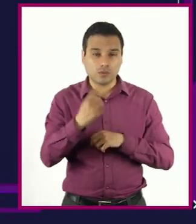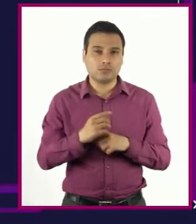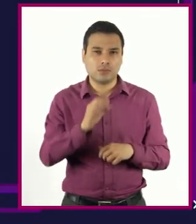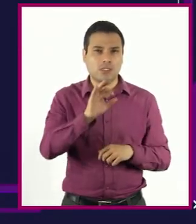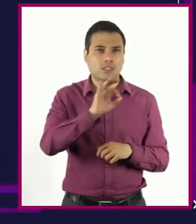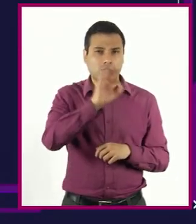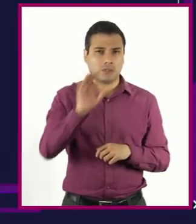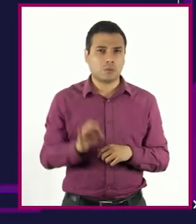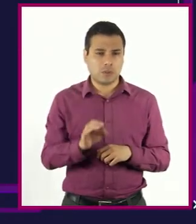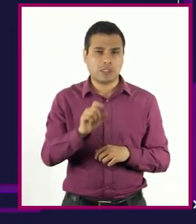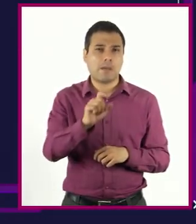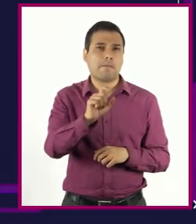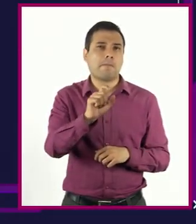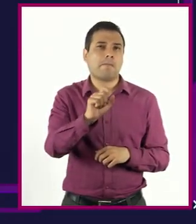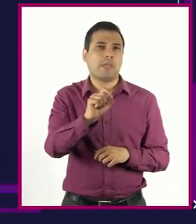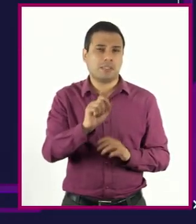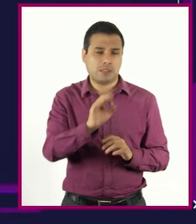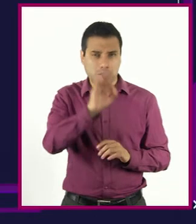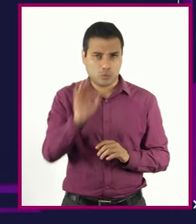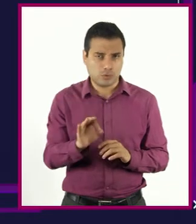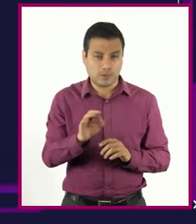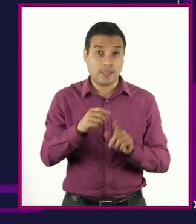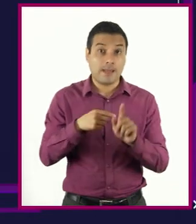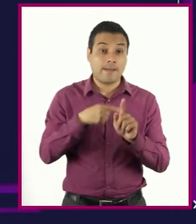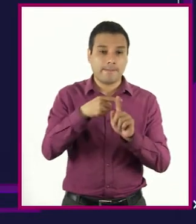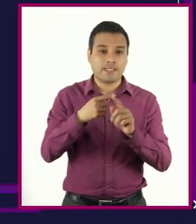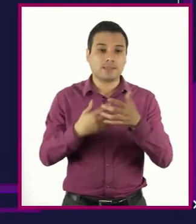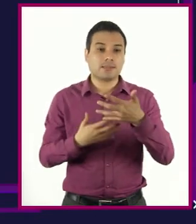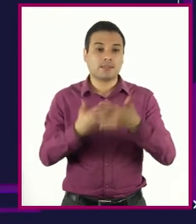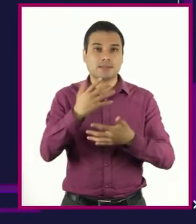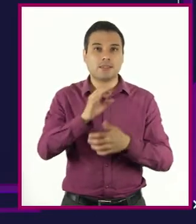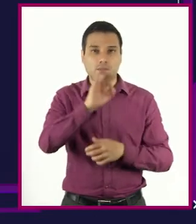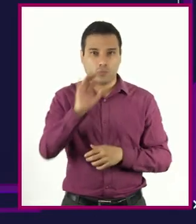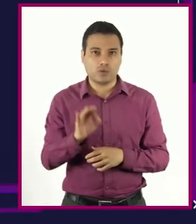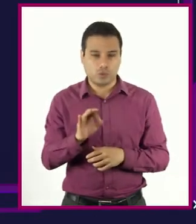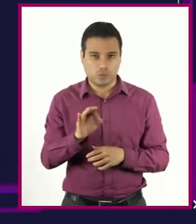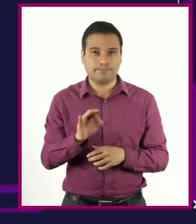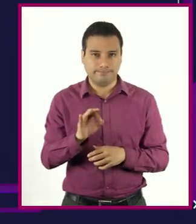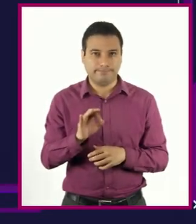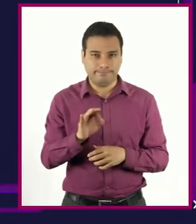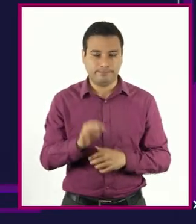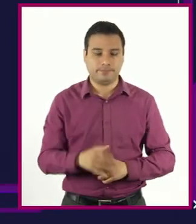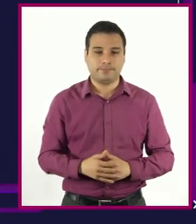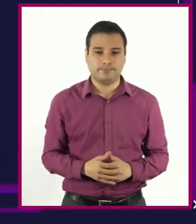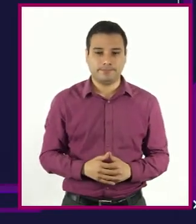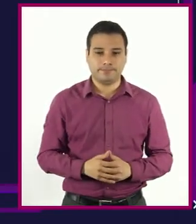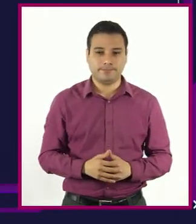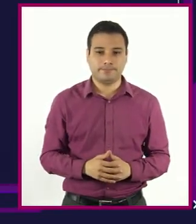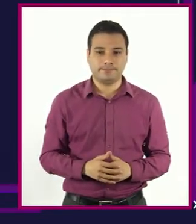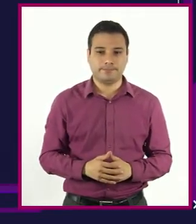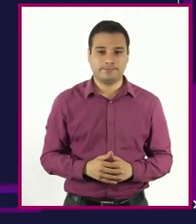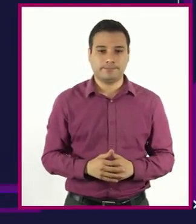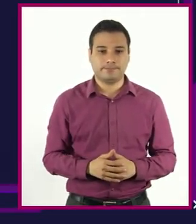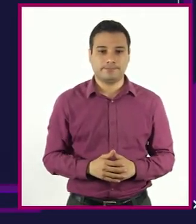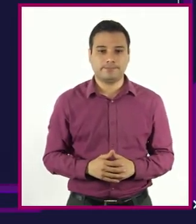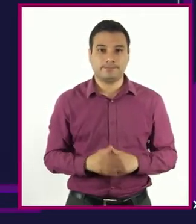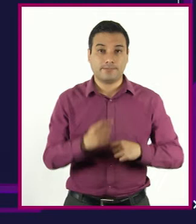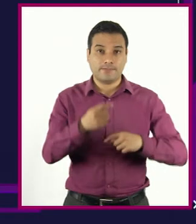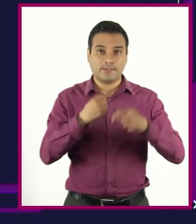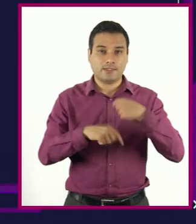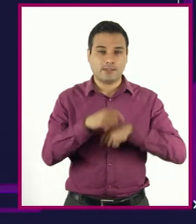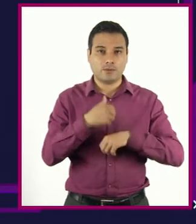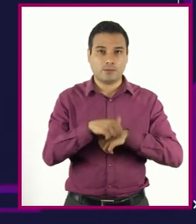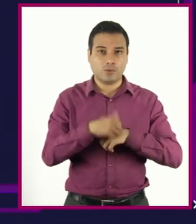descuento del 20%, más un 15% adicional sobre lo ya rebajado. En la tienda número